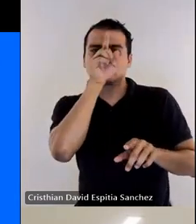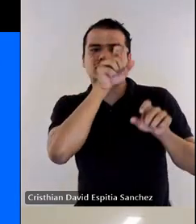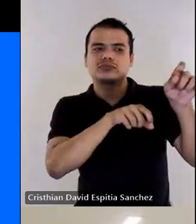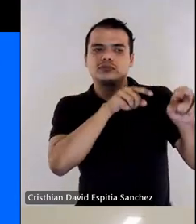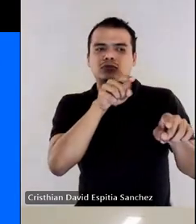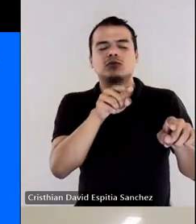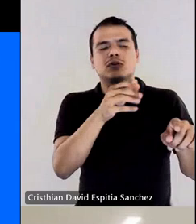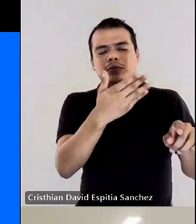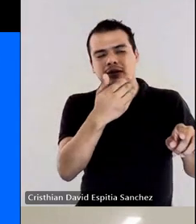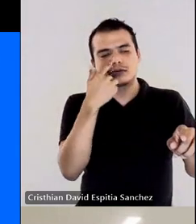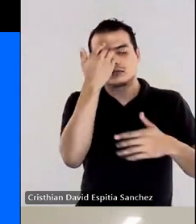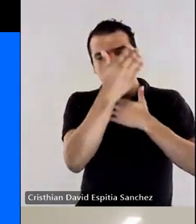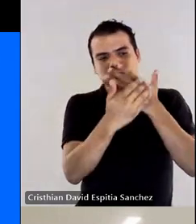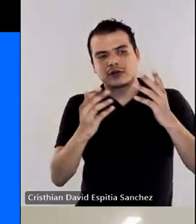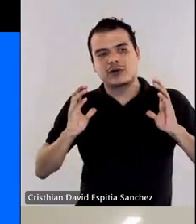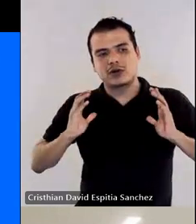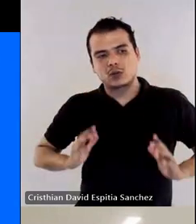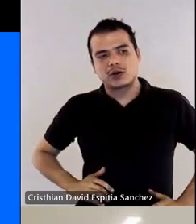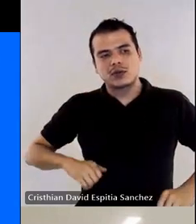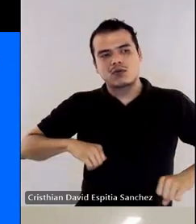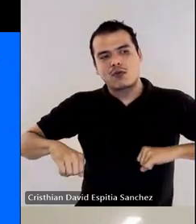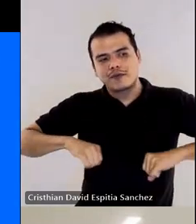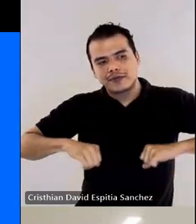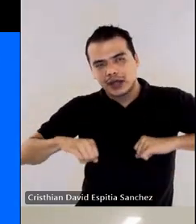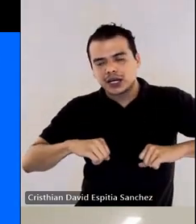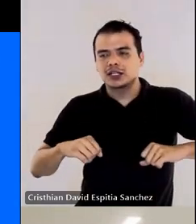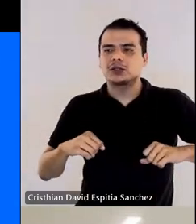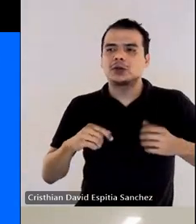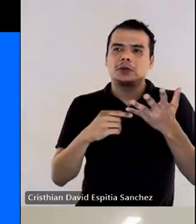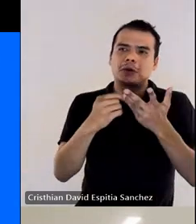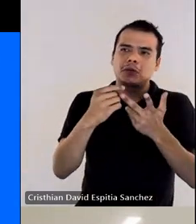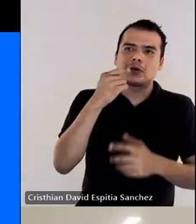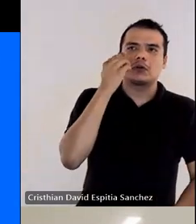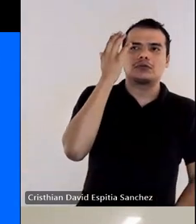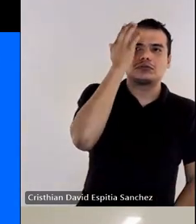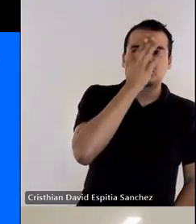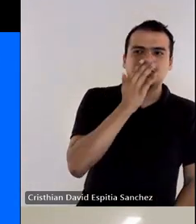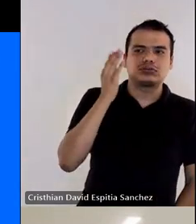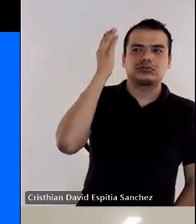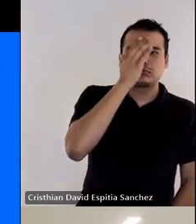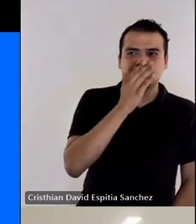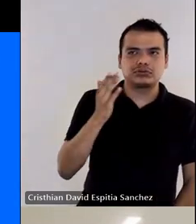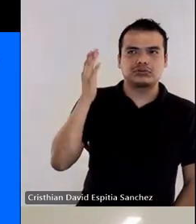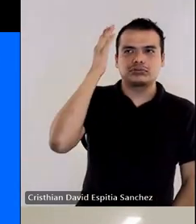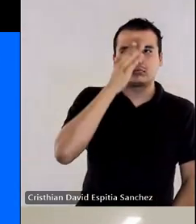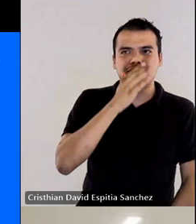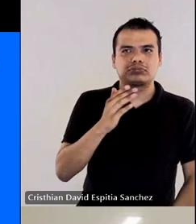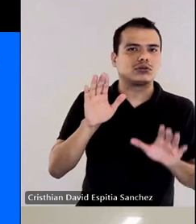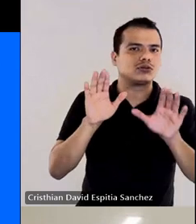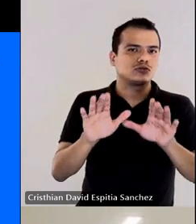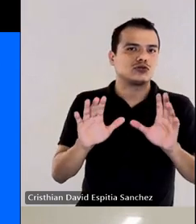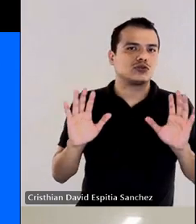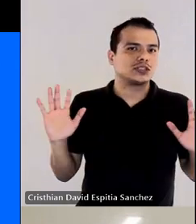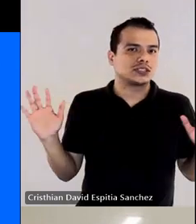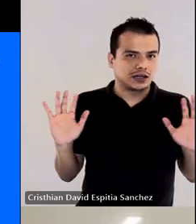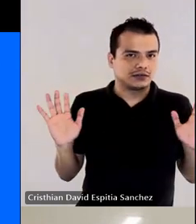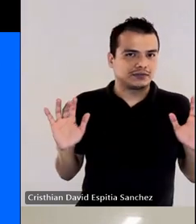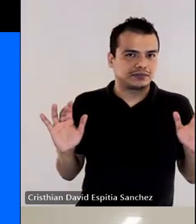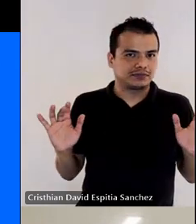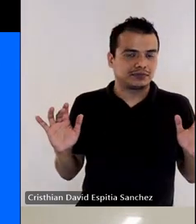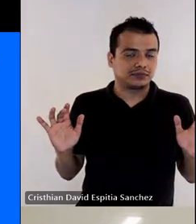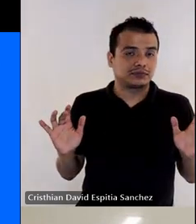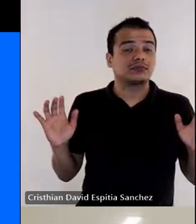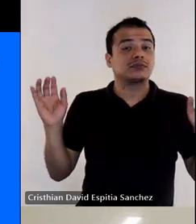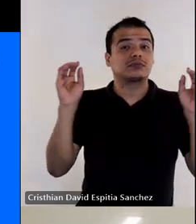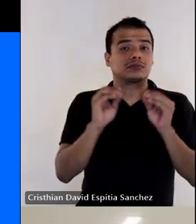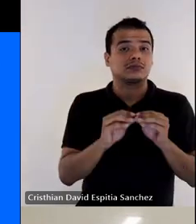mueve brazos, piernas, etcétera. Eso lo vamos a valorar con el déficit neurológico y la exposición. La exposición hace